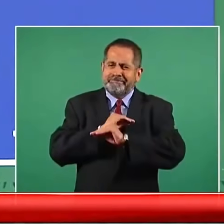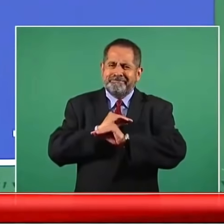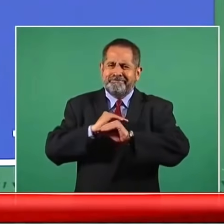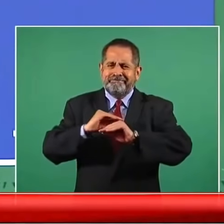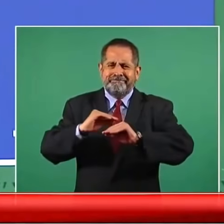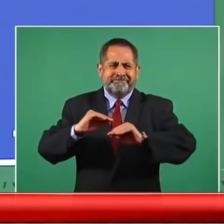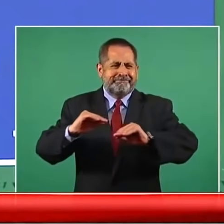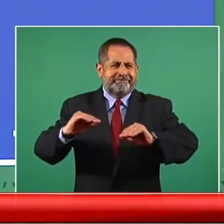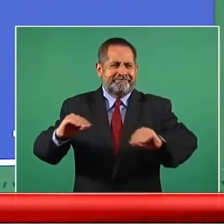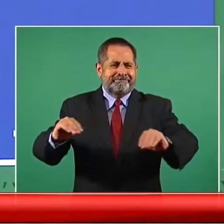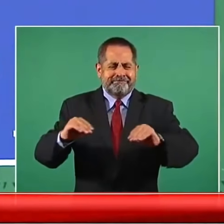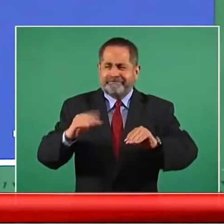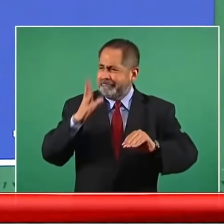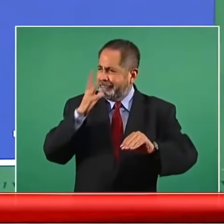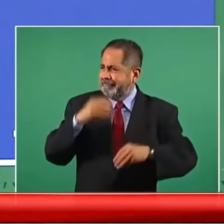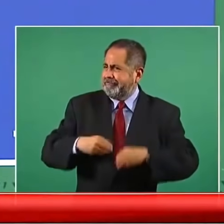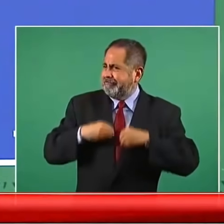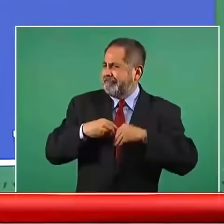medio.